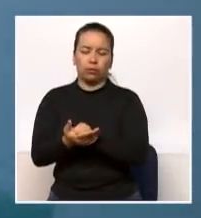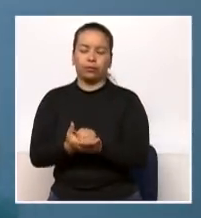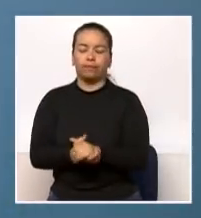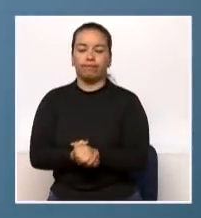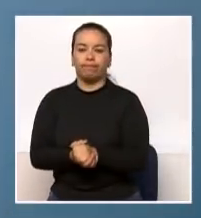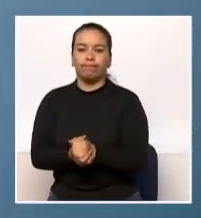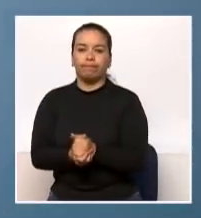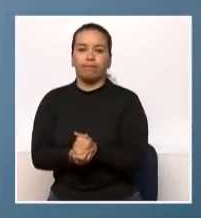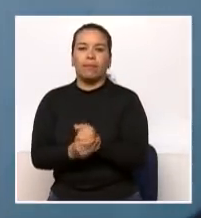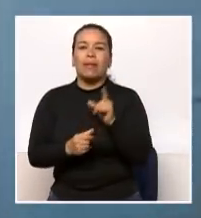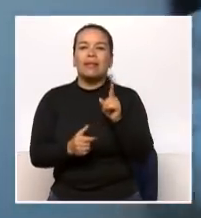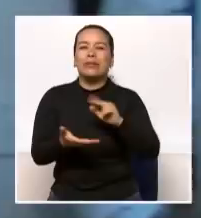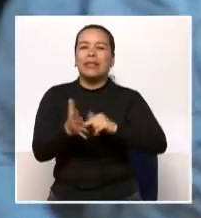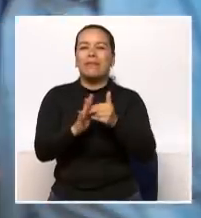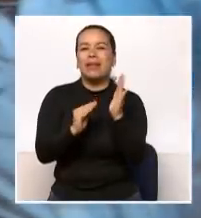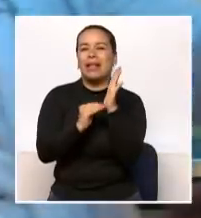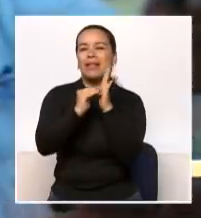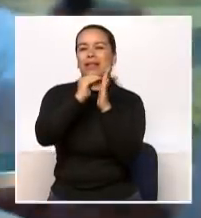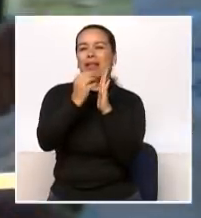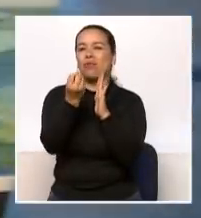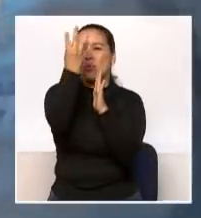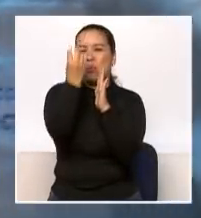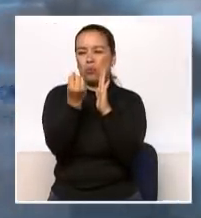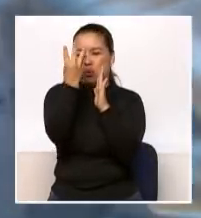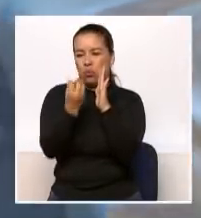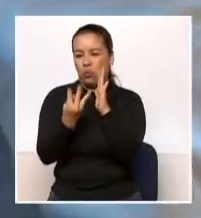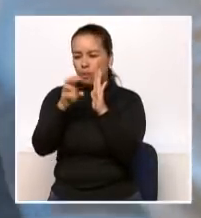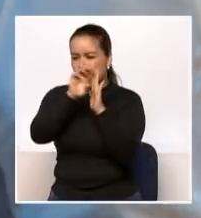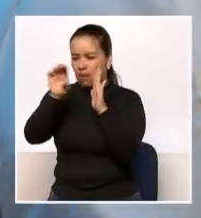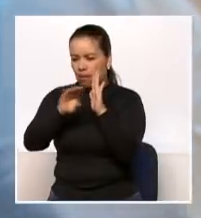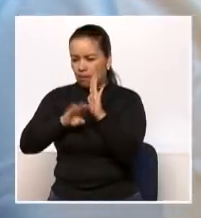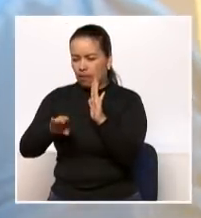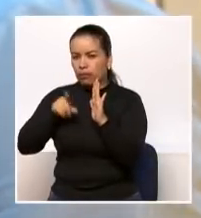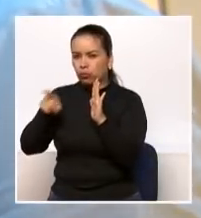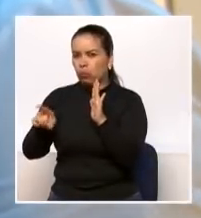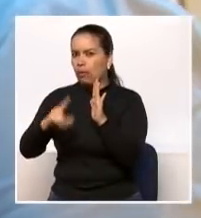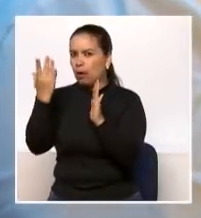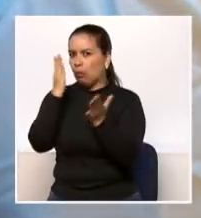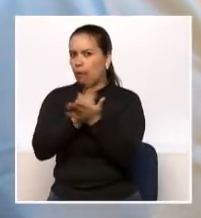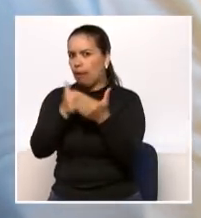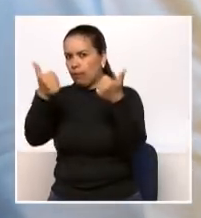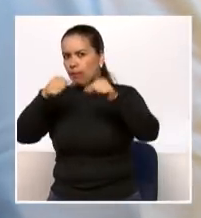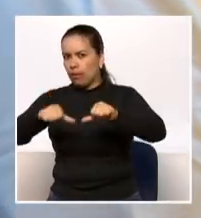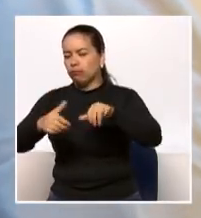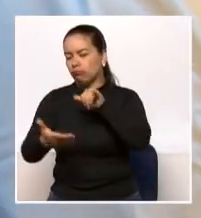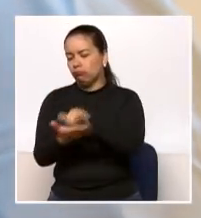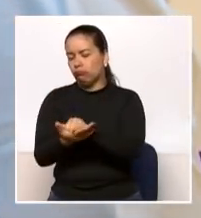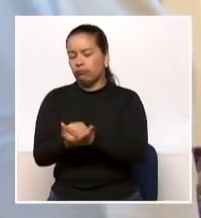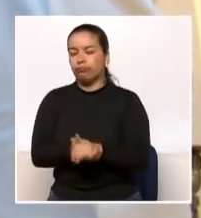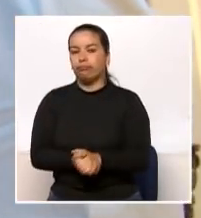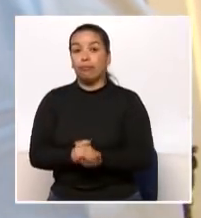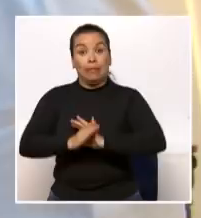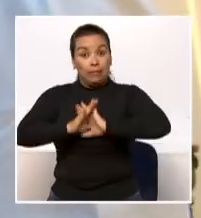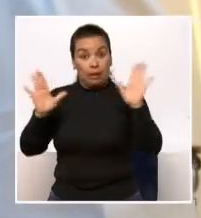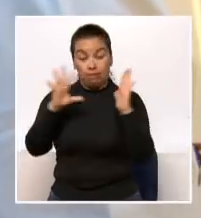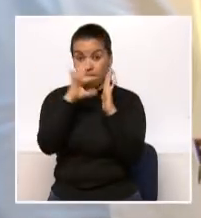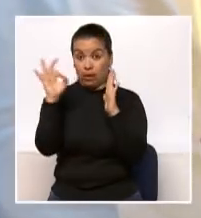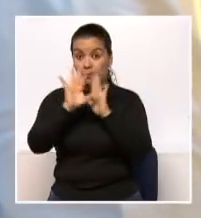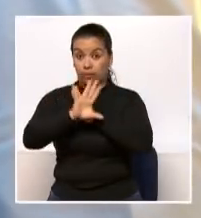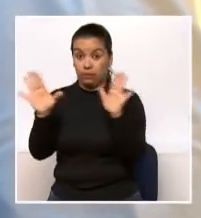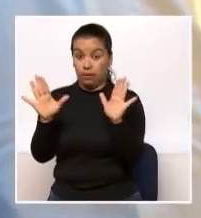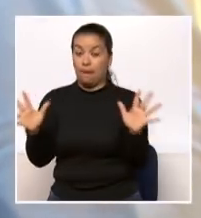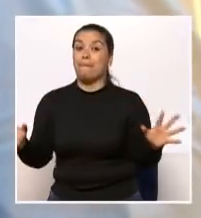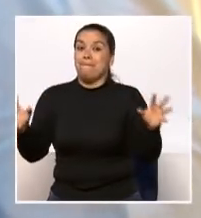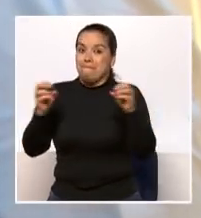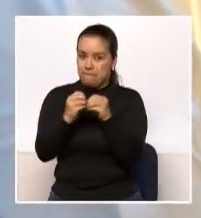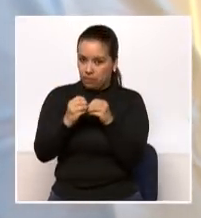como una escala numérica que nos puede clasificar y decir si algo es maligno o no. Entonces, se hace la biopsia y se anexa